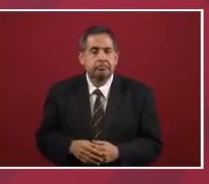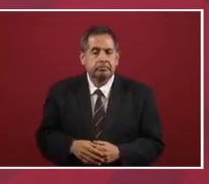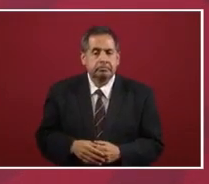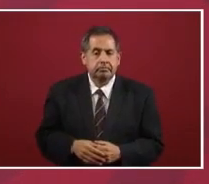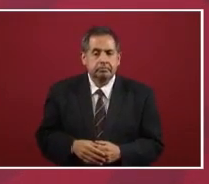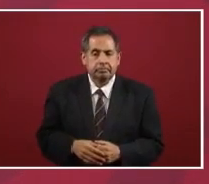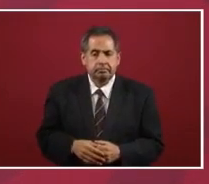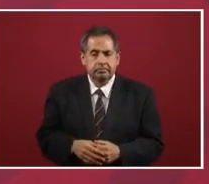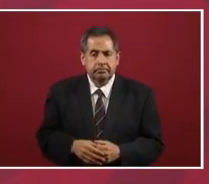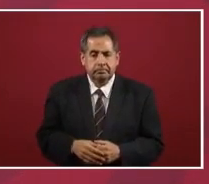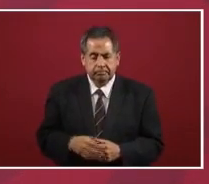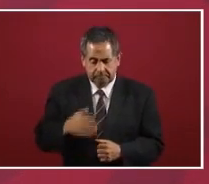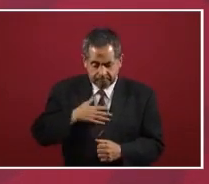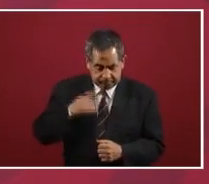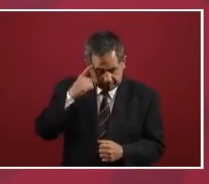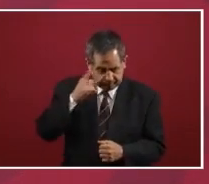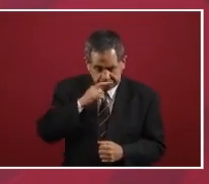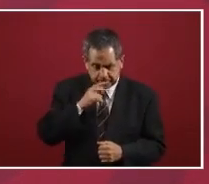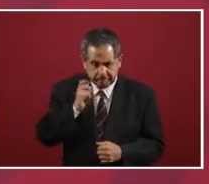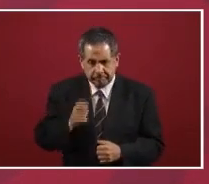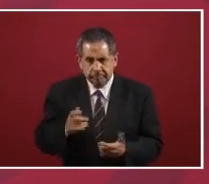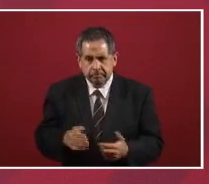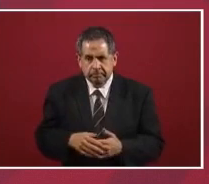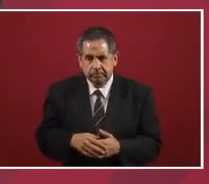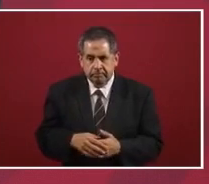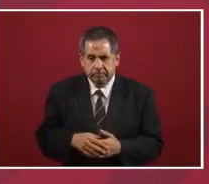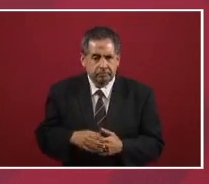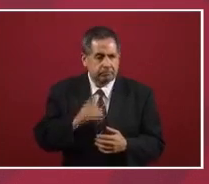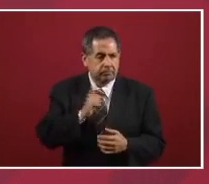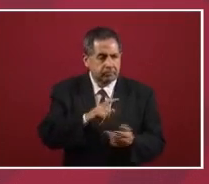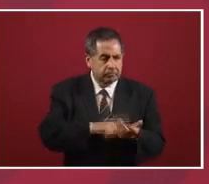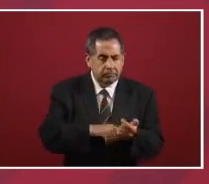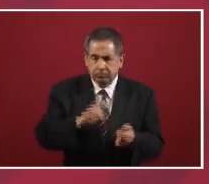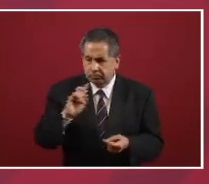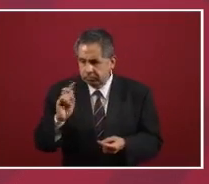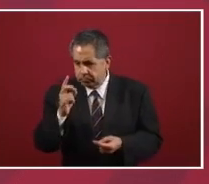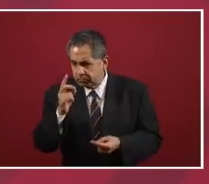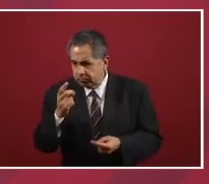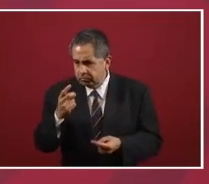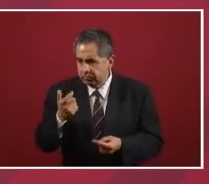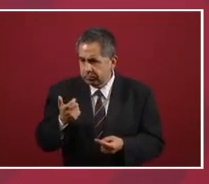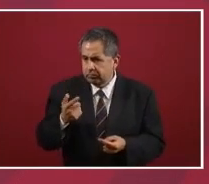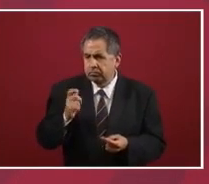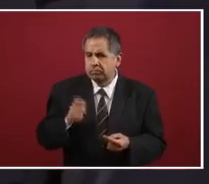Me queda la preocupación de que son dólares,